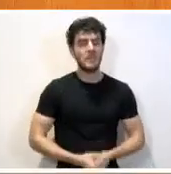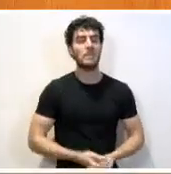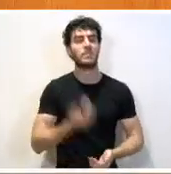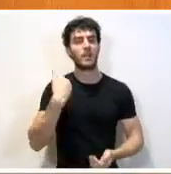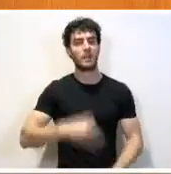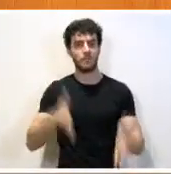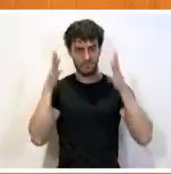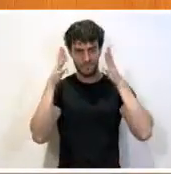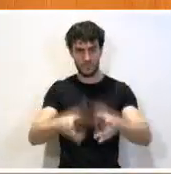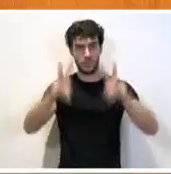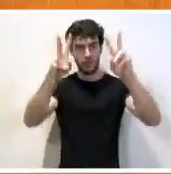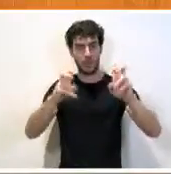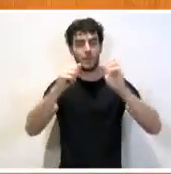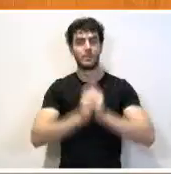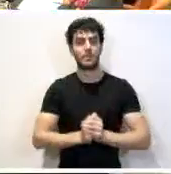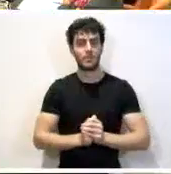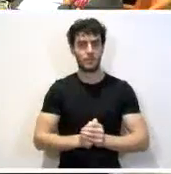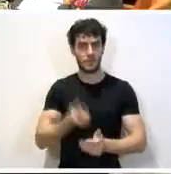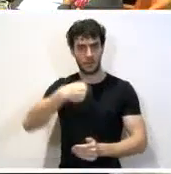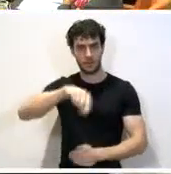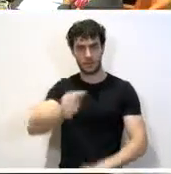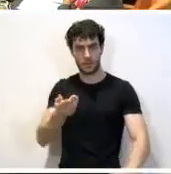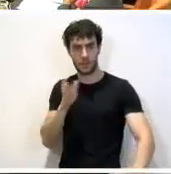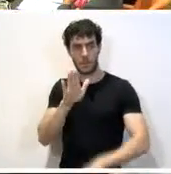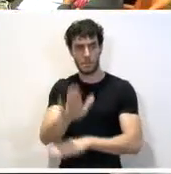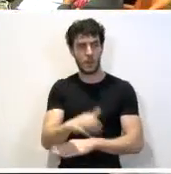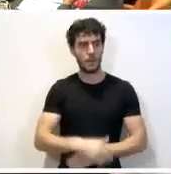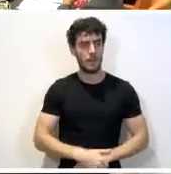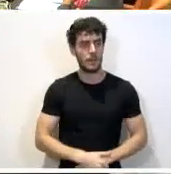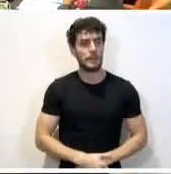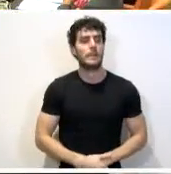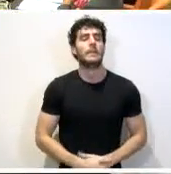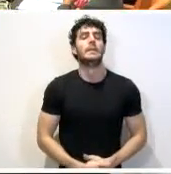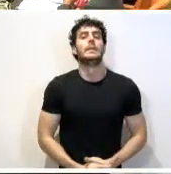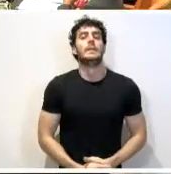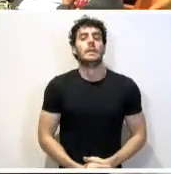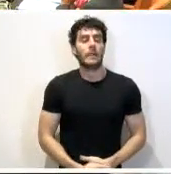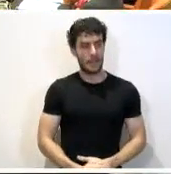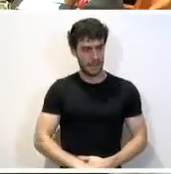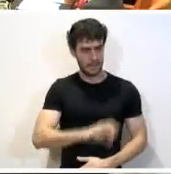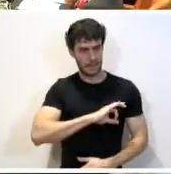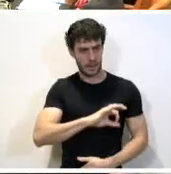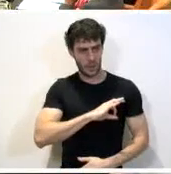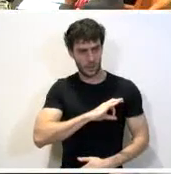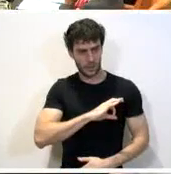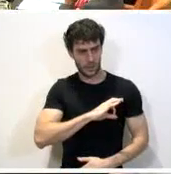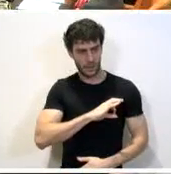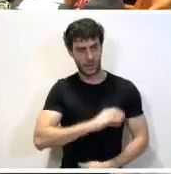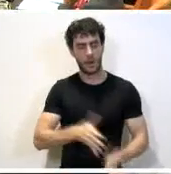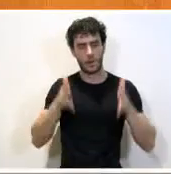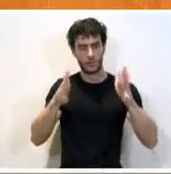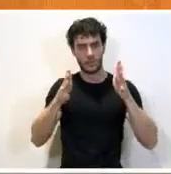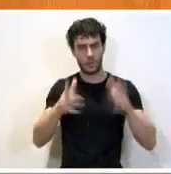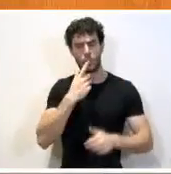centro en la cuestión que venimos a plantear. Y es que, señor consejero, dice usted